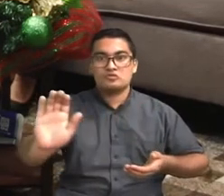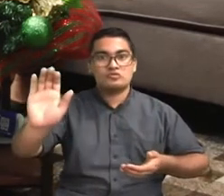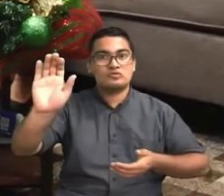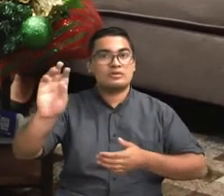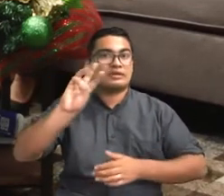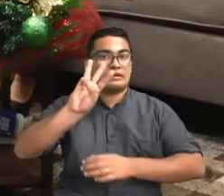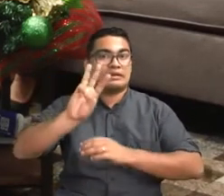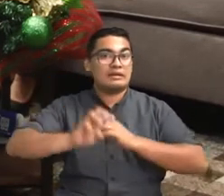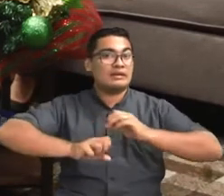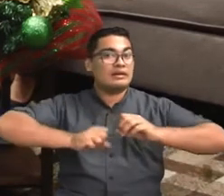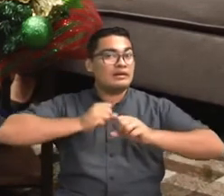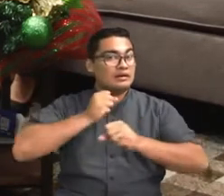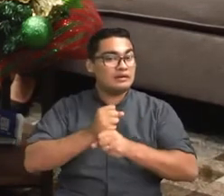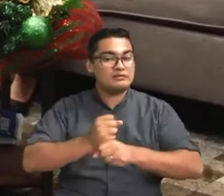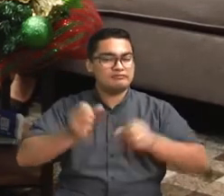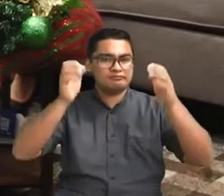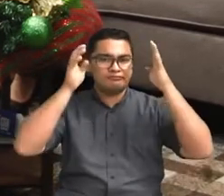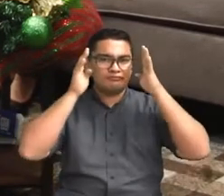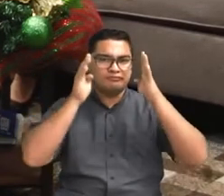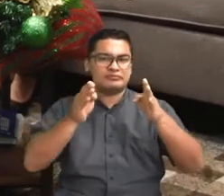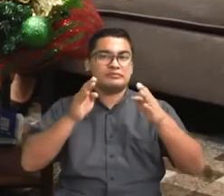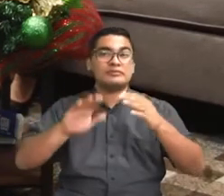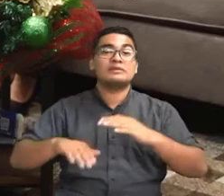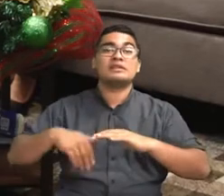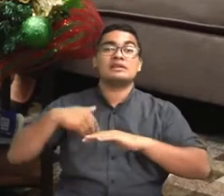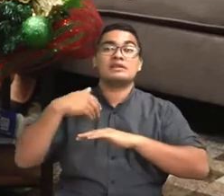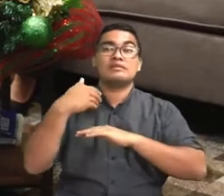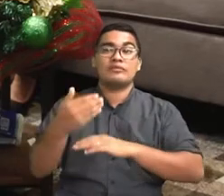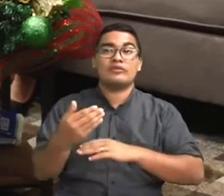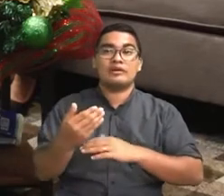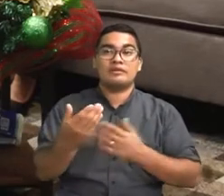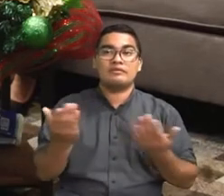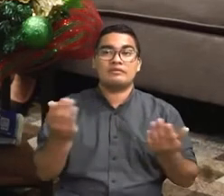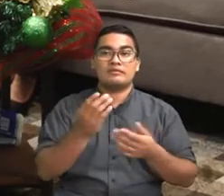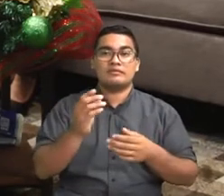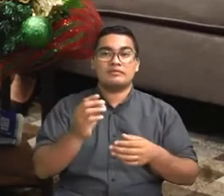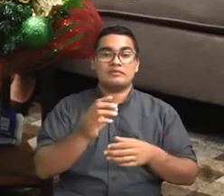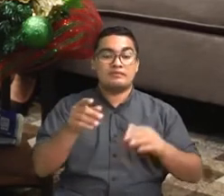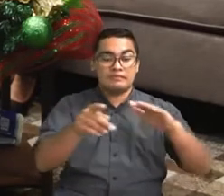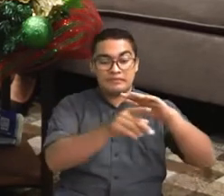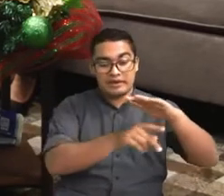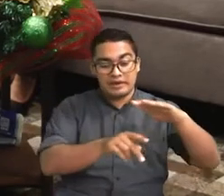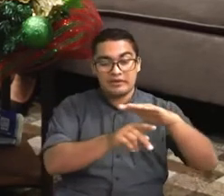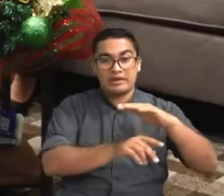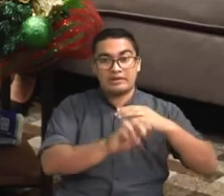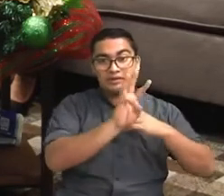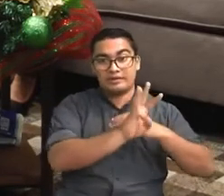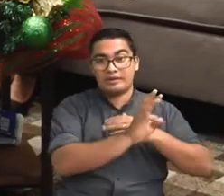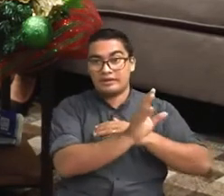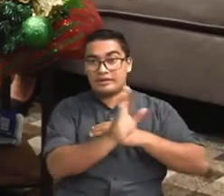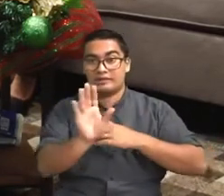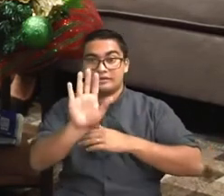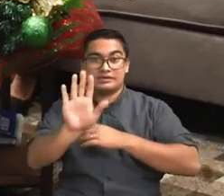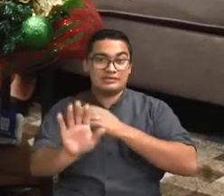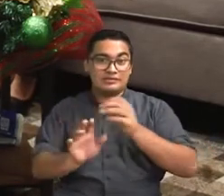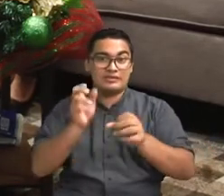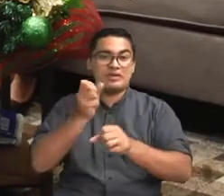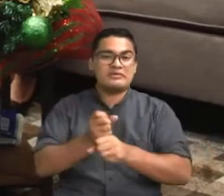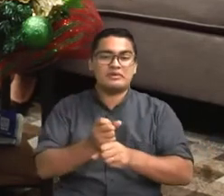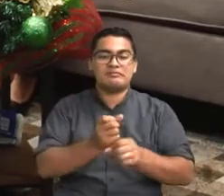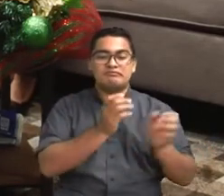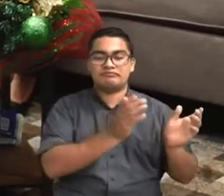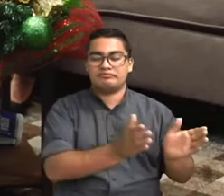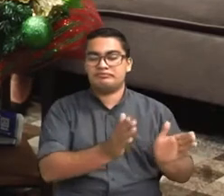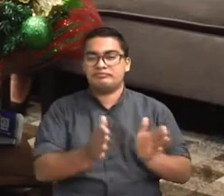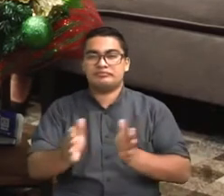a 3 años, luego reciben la educación inicial de 3 años a 5 años, etcétera. Van en esas etapas de acuerdo